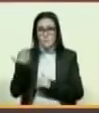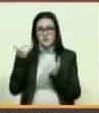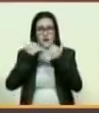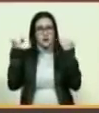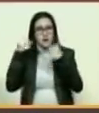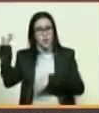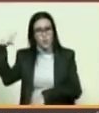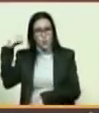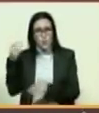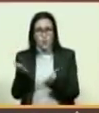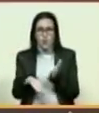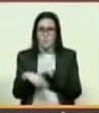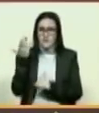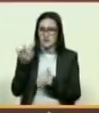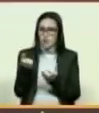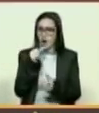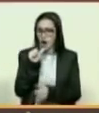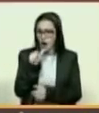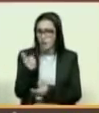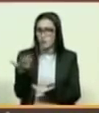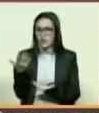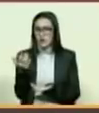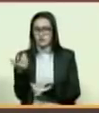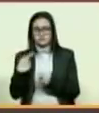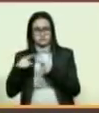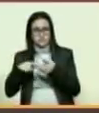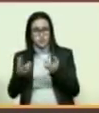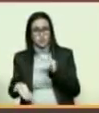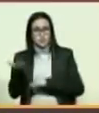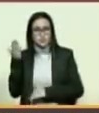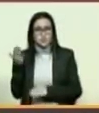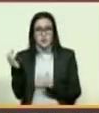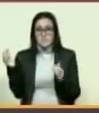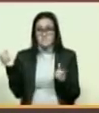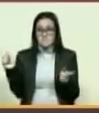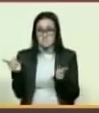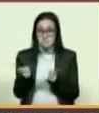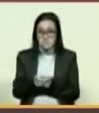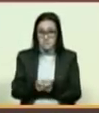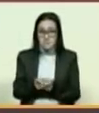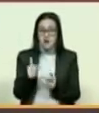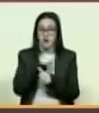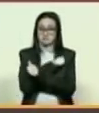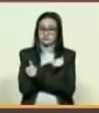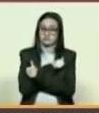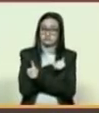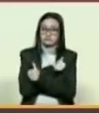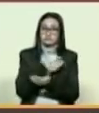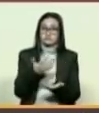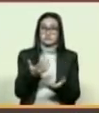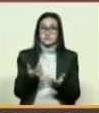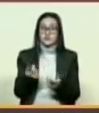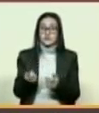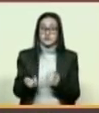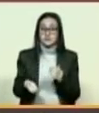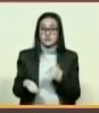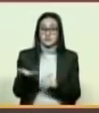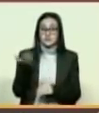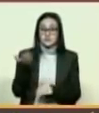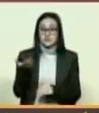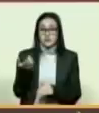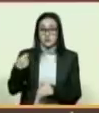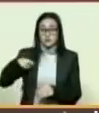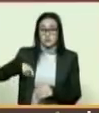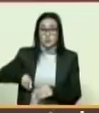electricidad, aumenta los servicios públicos, reduce el empleo, reduce los salarios de la gran mayoría de los